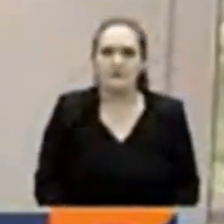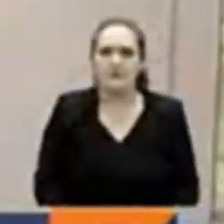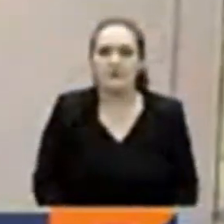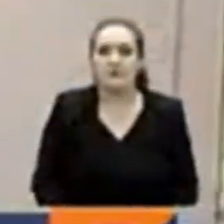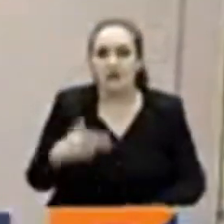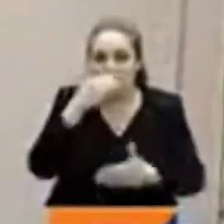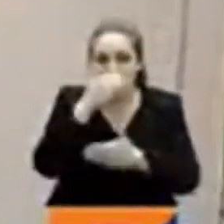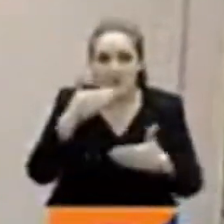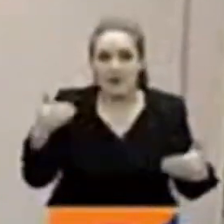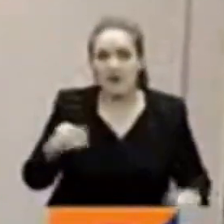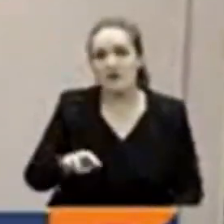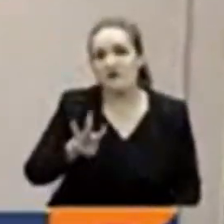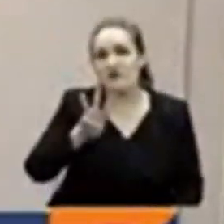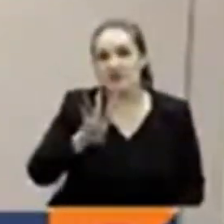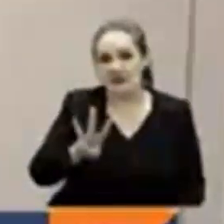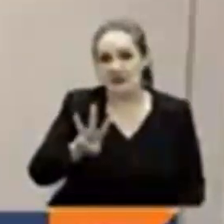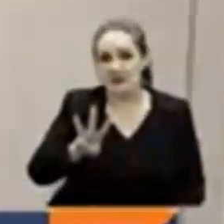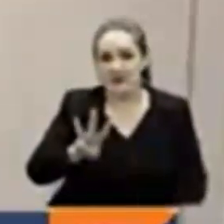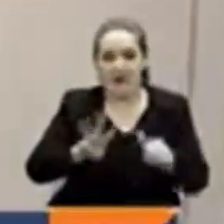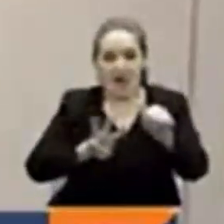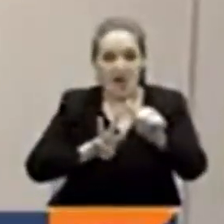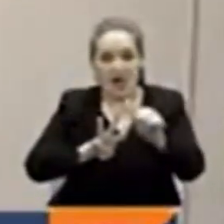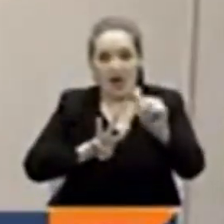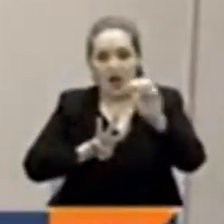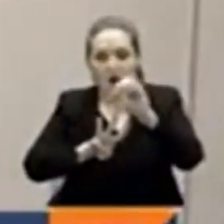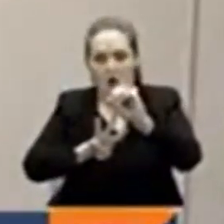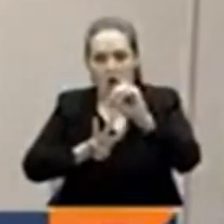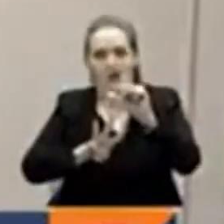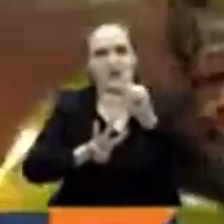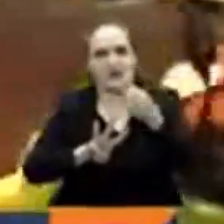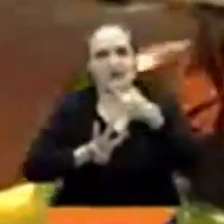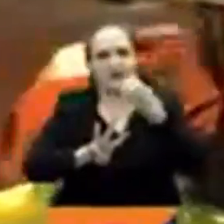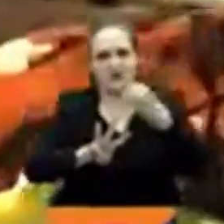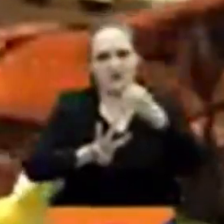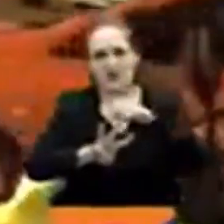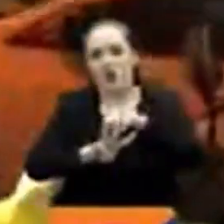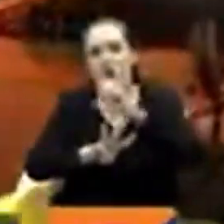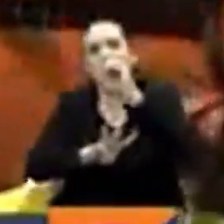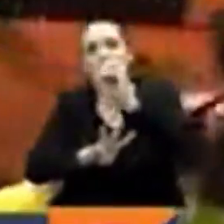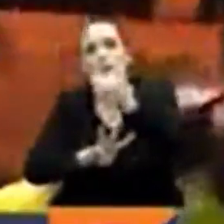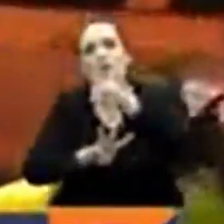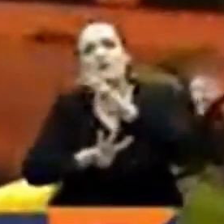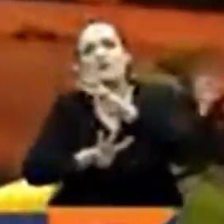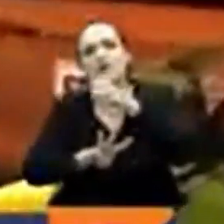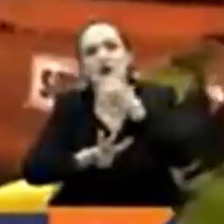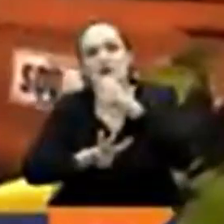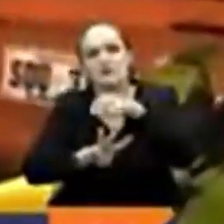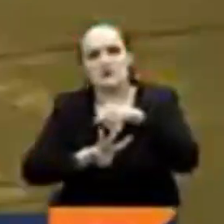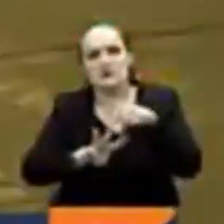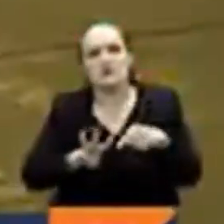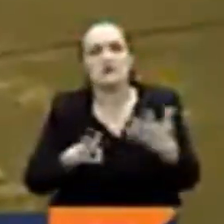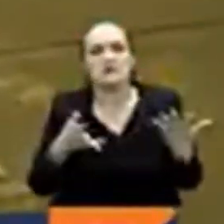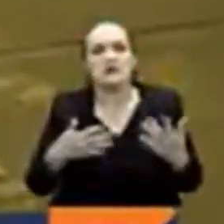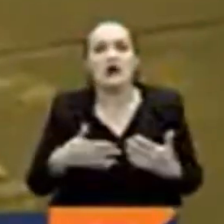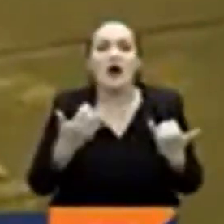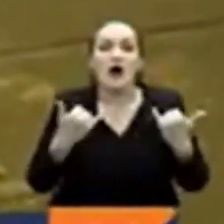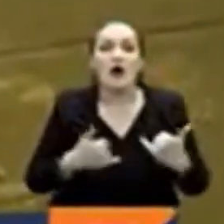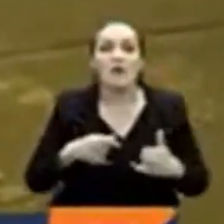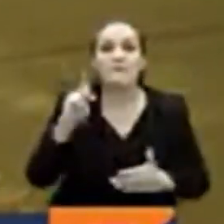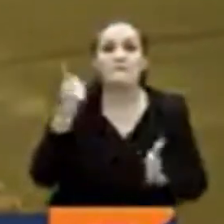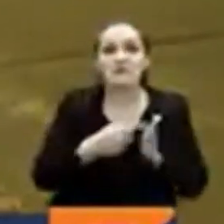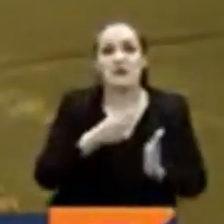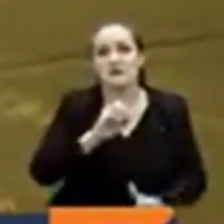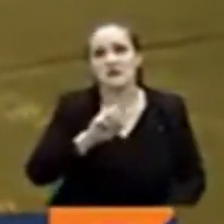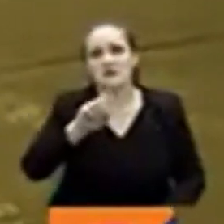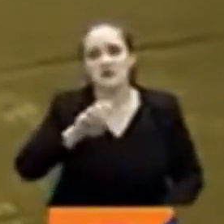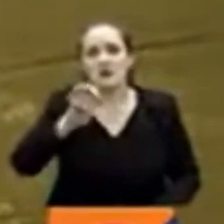menores de edad, una niña y un niño de 10 años y otro niño de 13 años. La policía incautó 1.364 kilos de pólvora para un